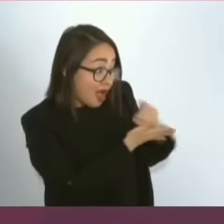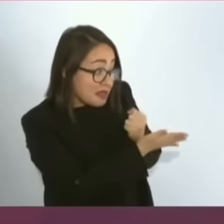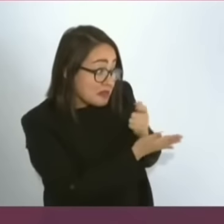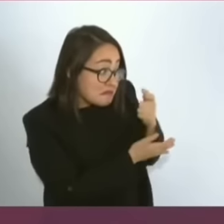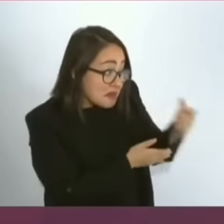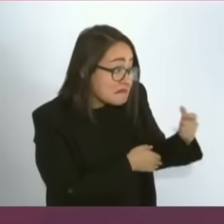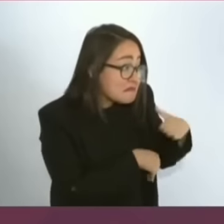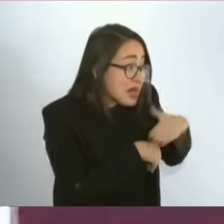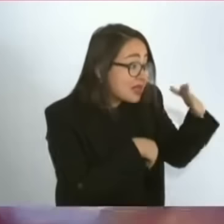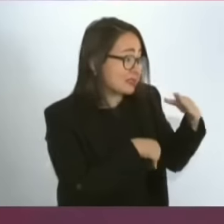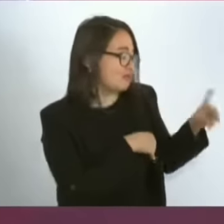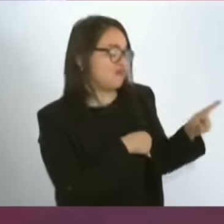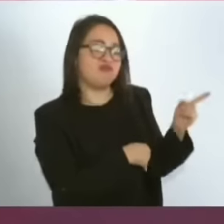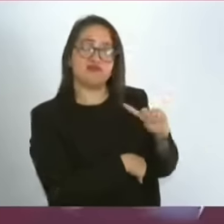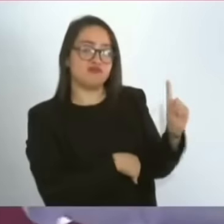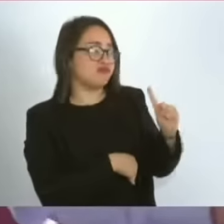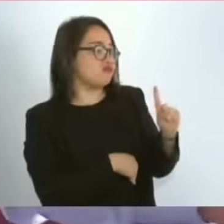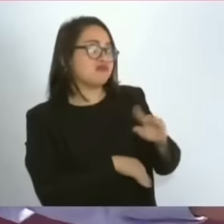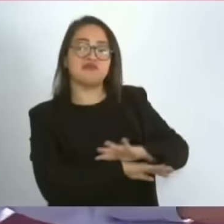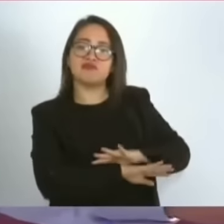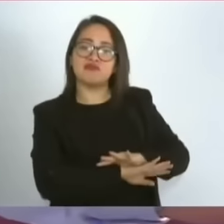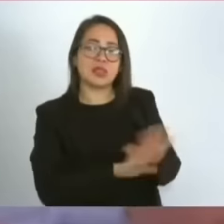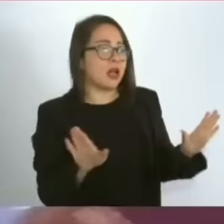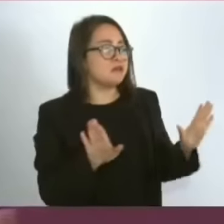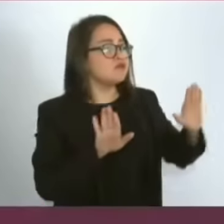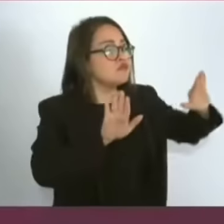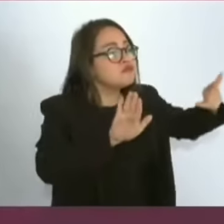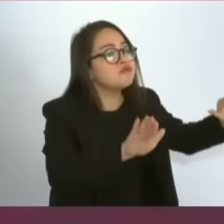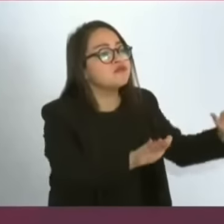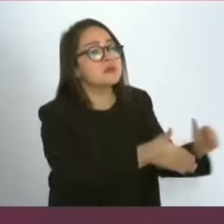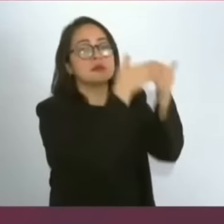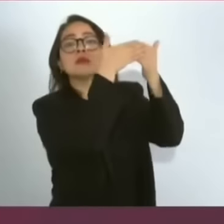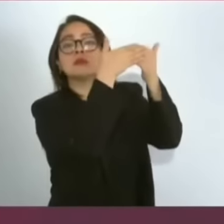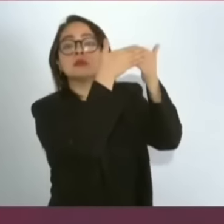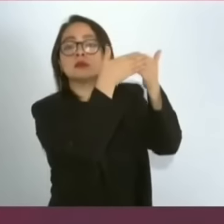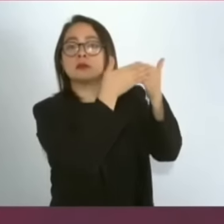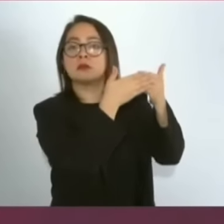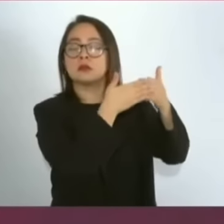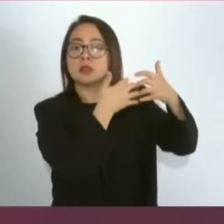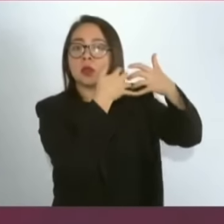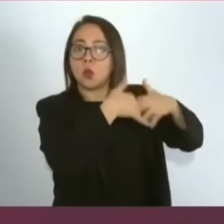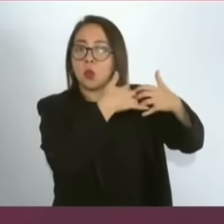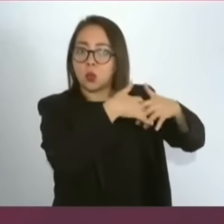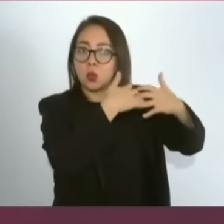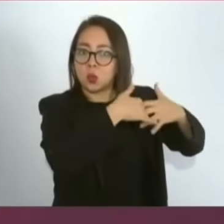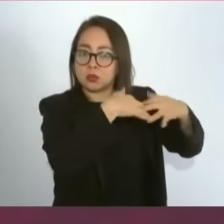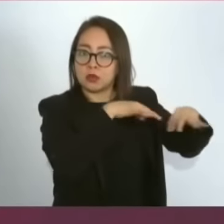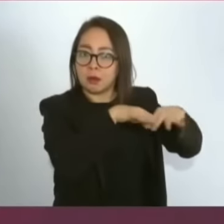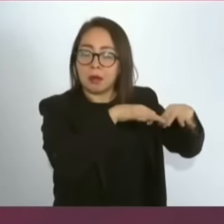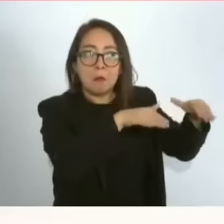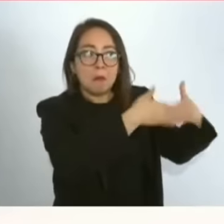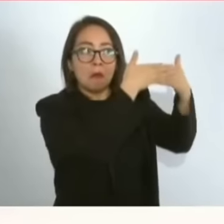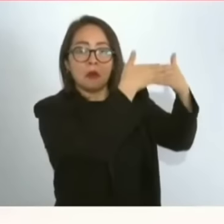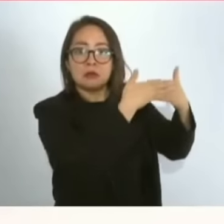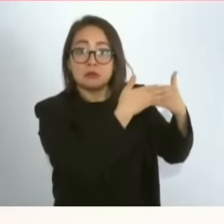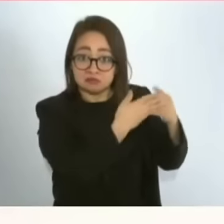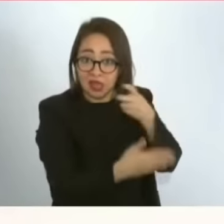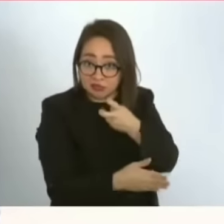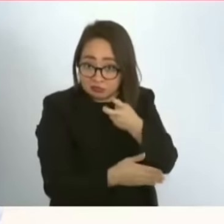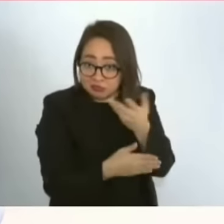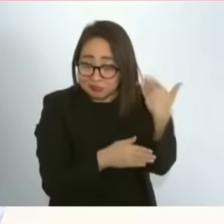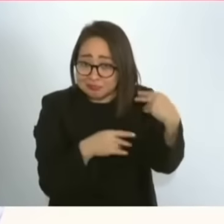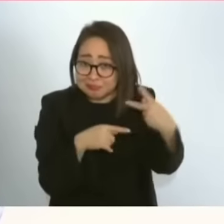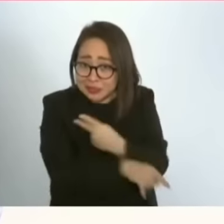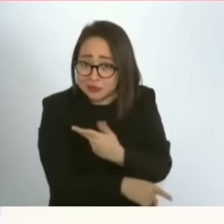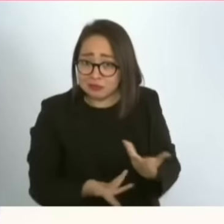a cerrar las plantas. Y eso hicieron. Como un